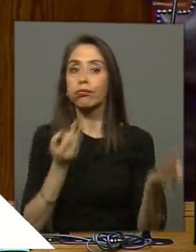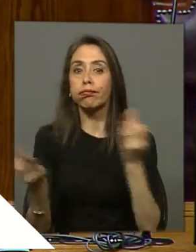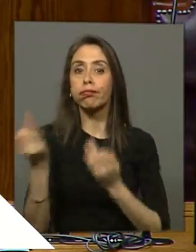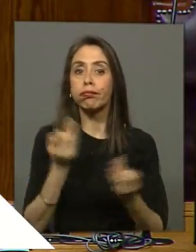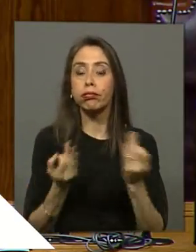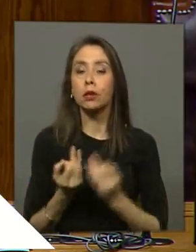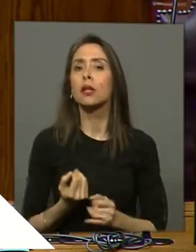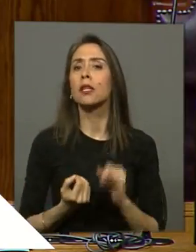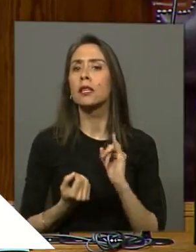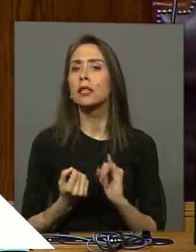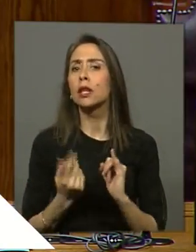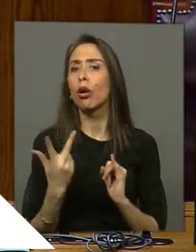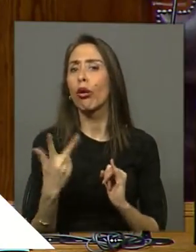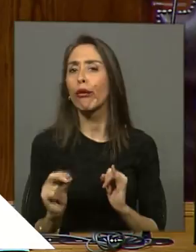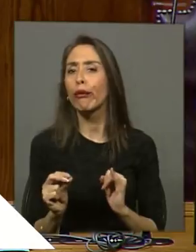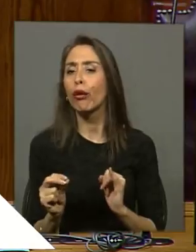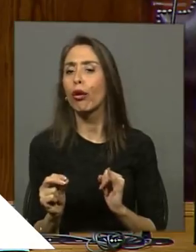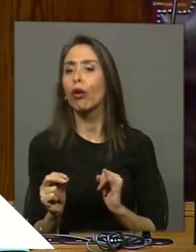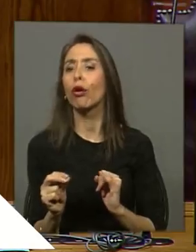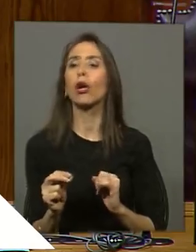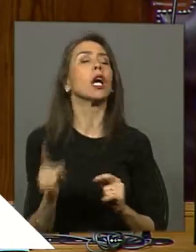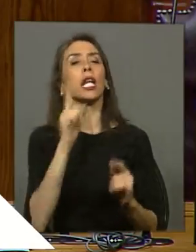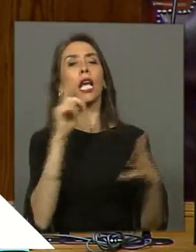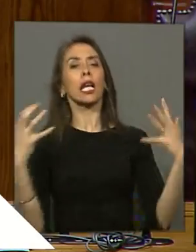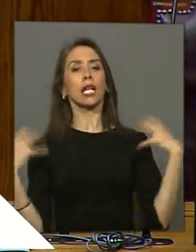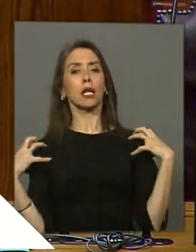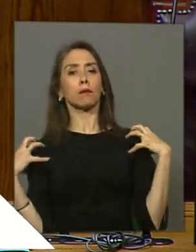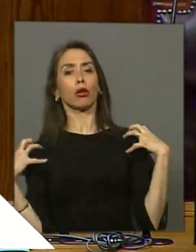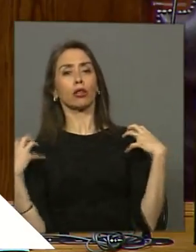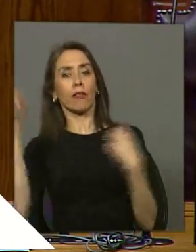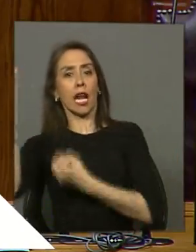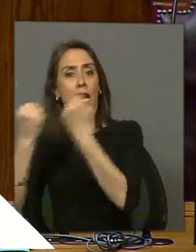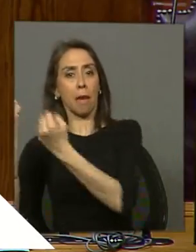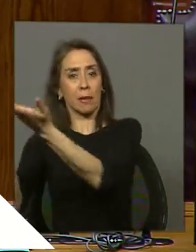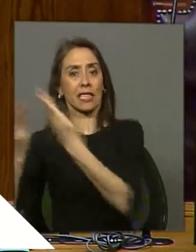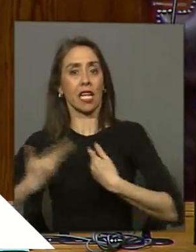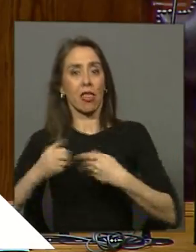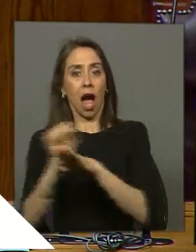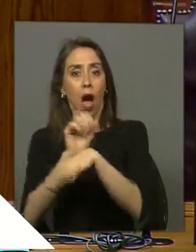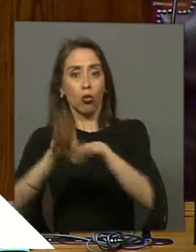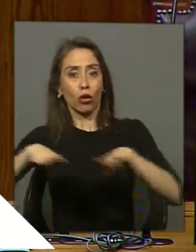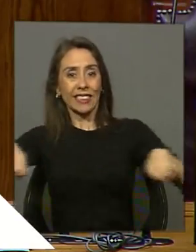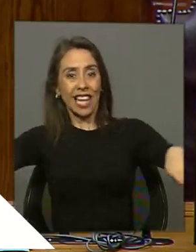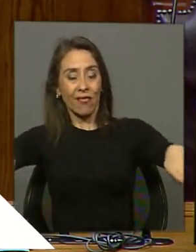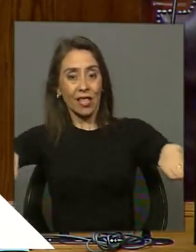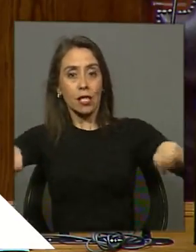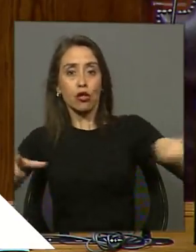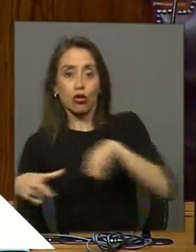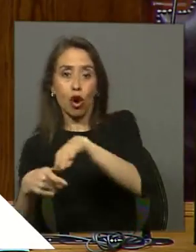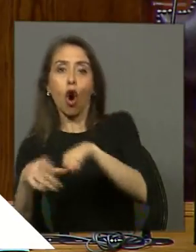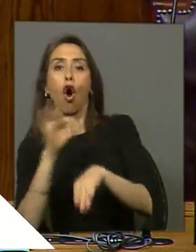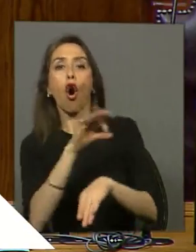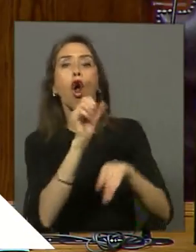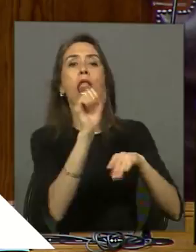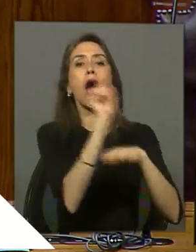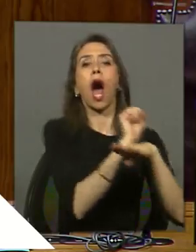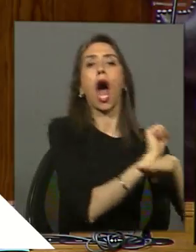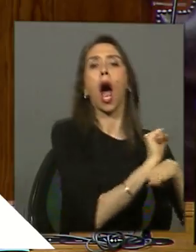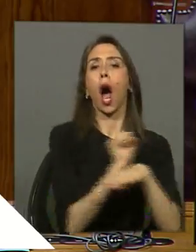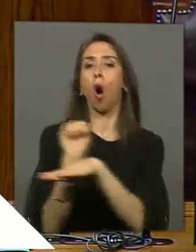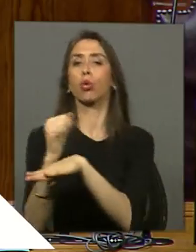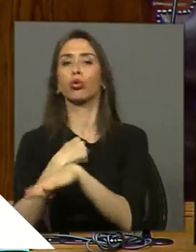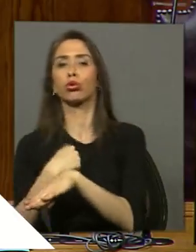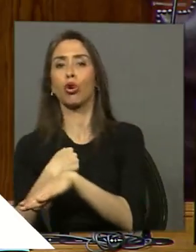respecto a si efectivamente el acceso de la responsabilidad está en el proveedor o en el usuario de ese estacionamiento y queda